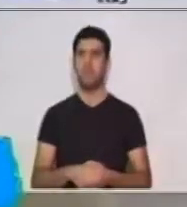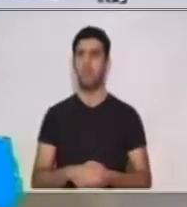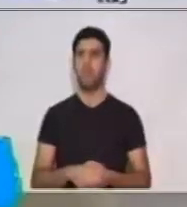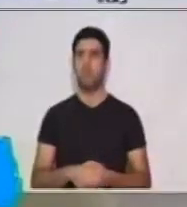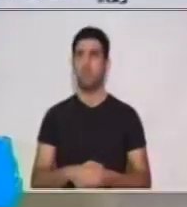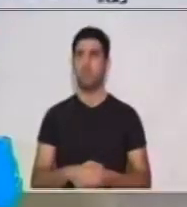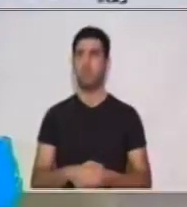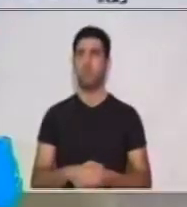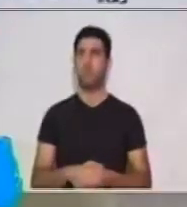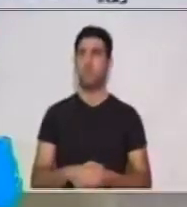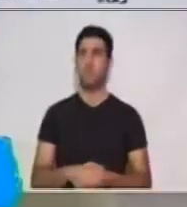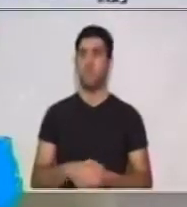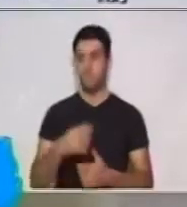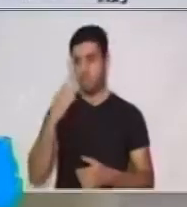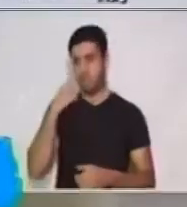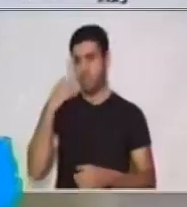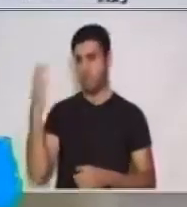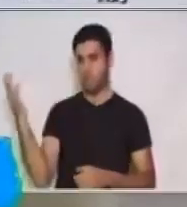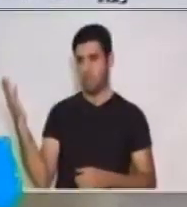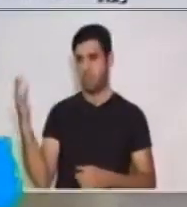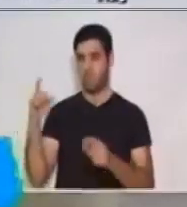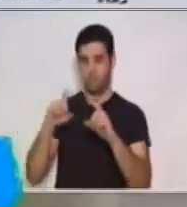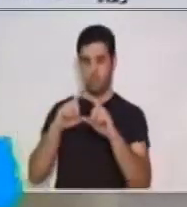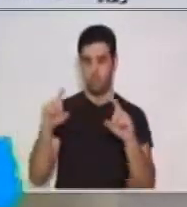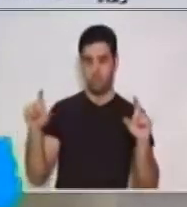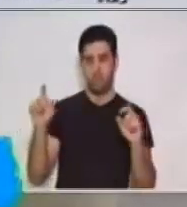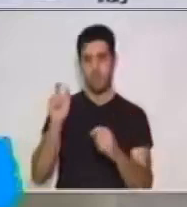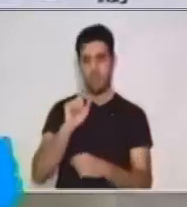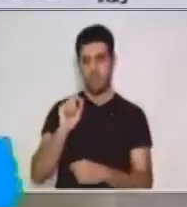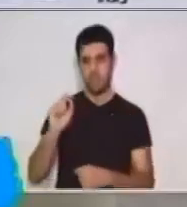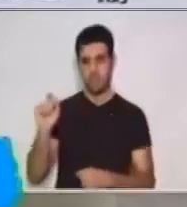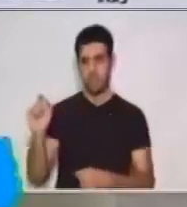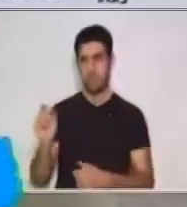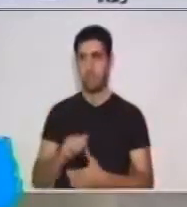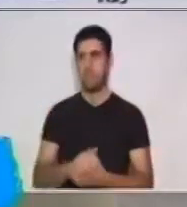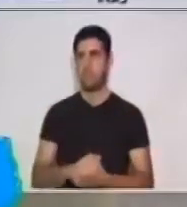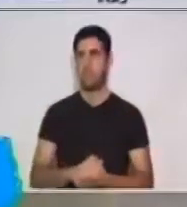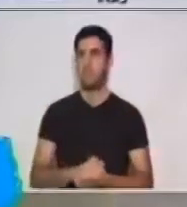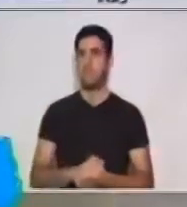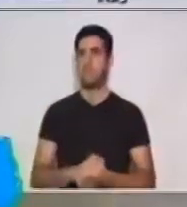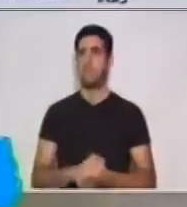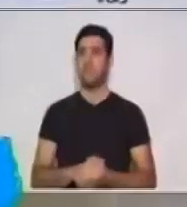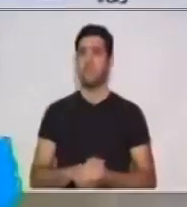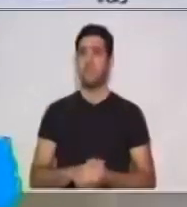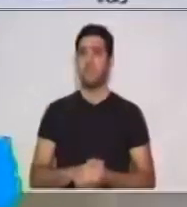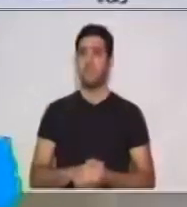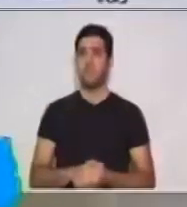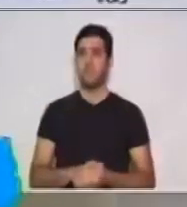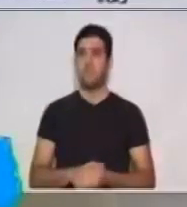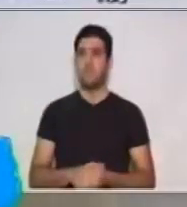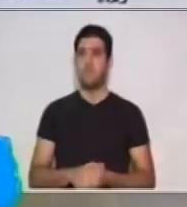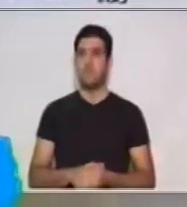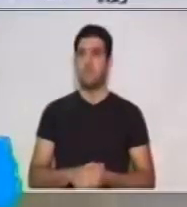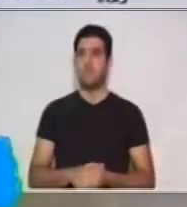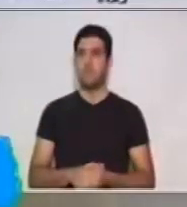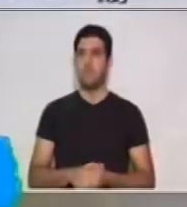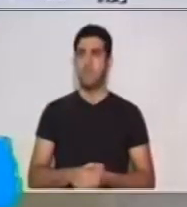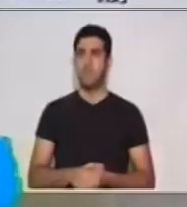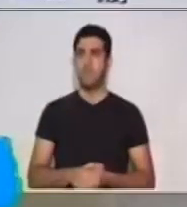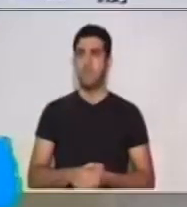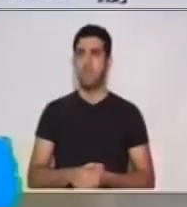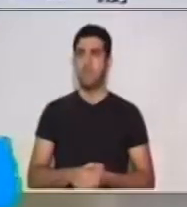a 80 sobre 100 por